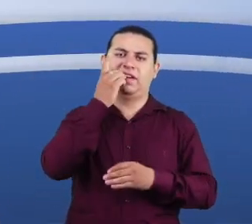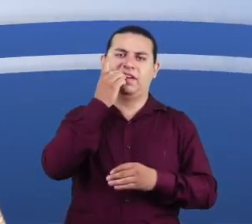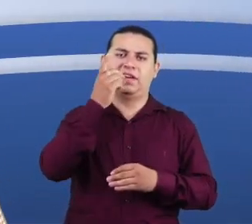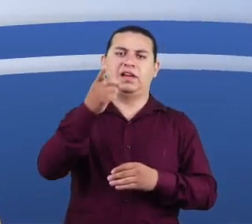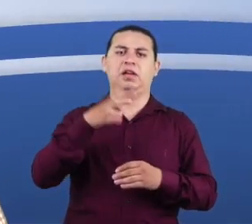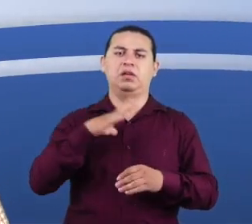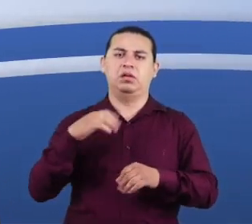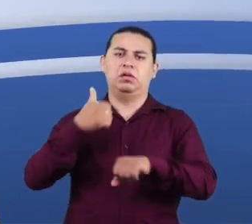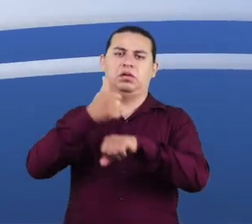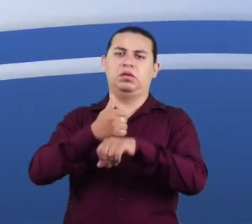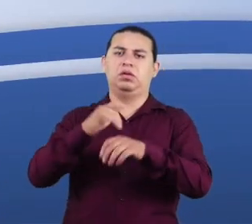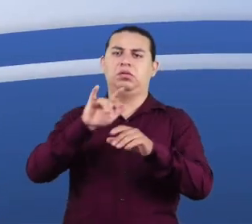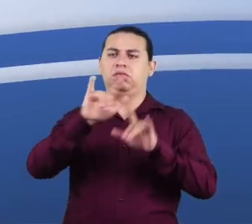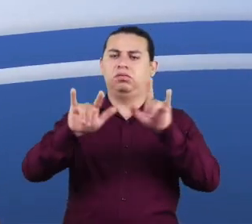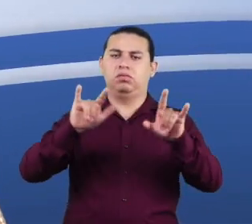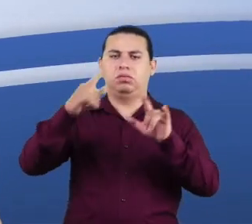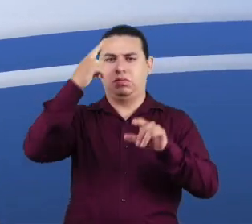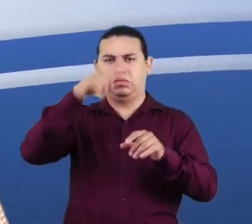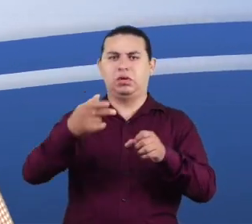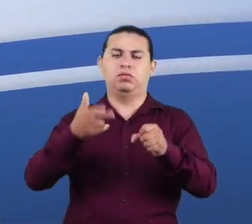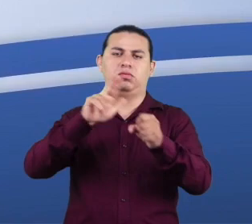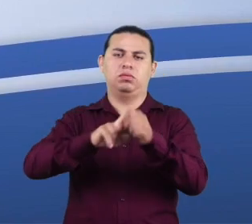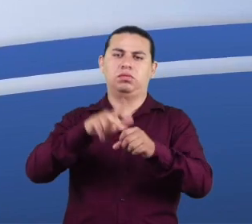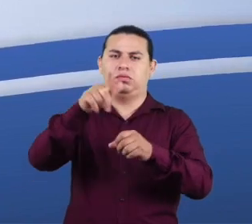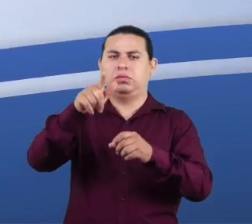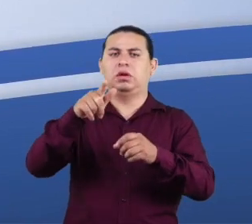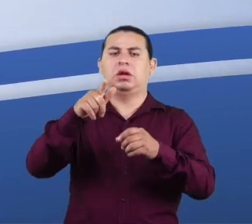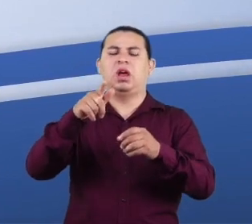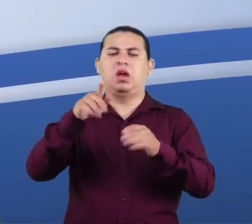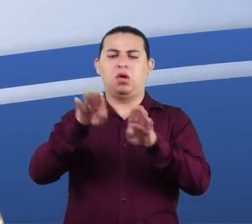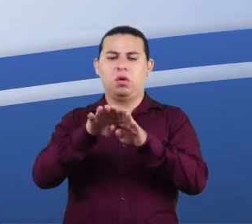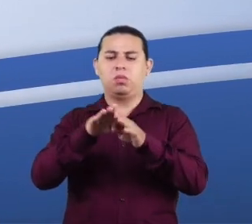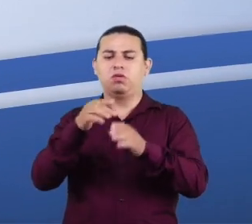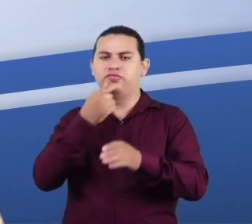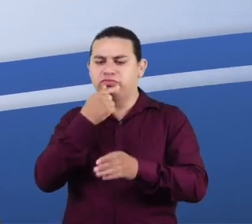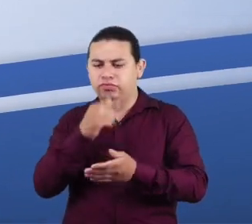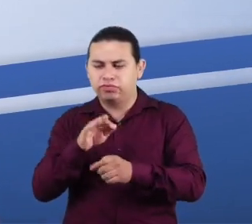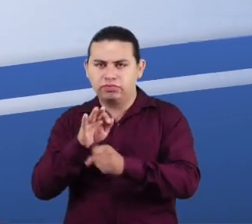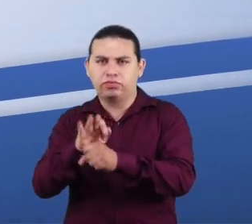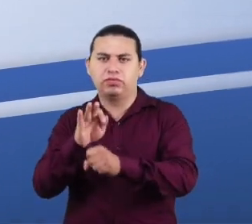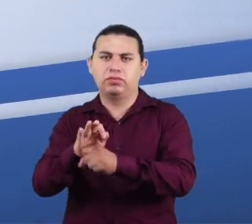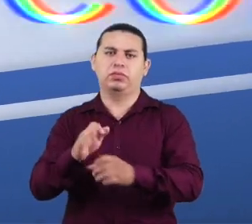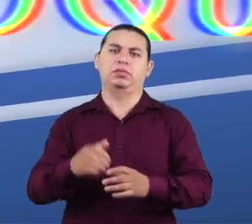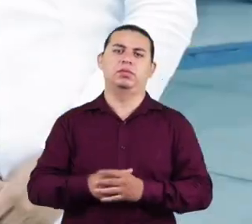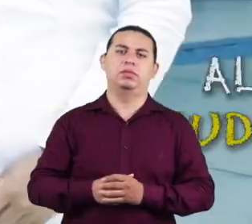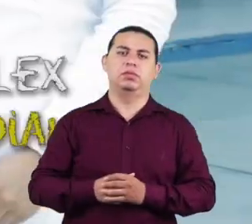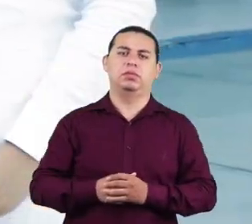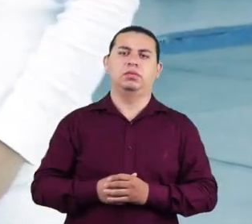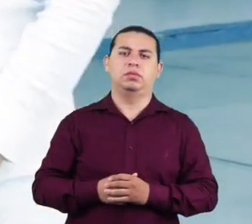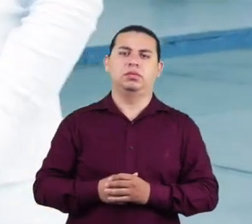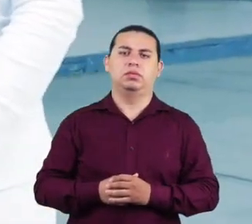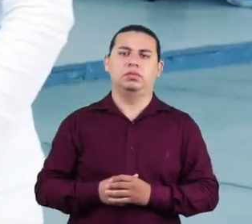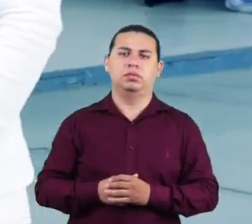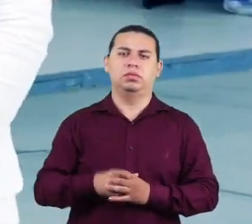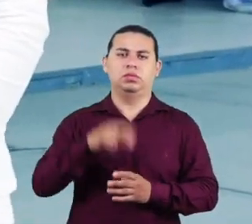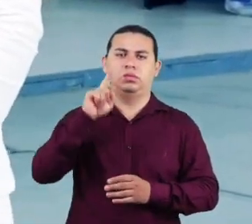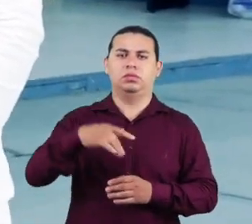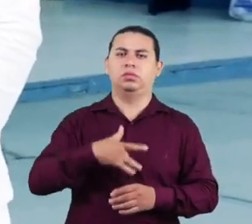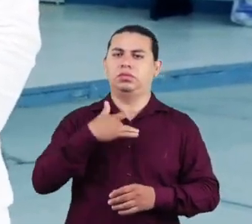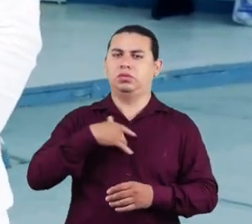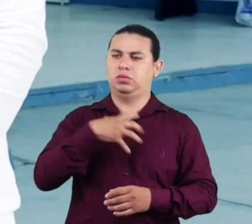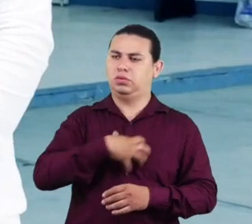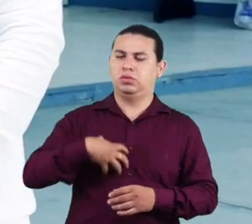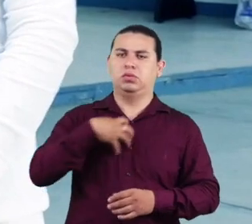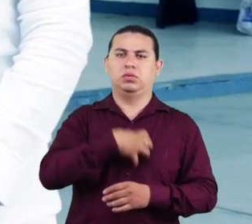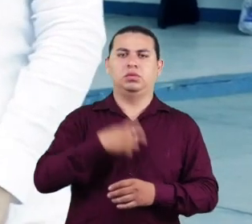Odontología organizó la exposición de carteles de la Clínica Integral de Odontopediatría. Veamos qué opinan sus alumnos. Hola, ¿qué tal? Bueno, pues la verdad